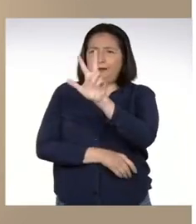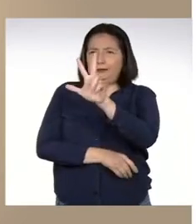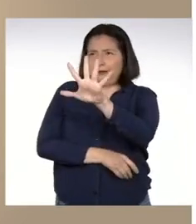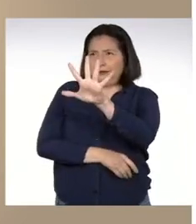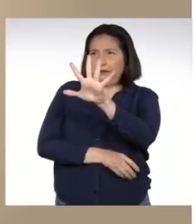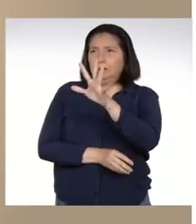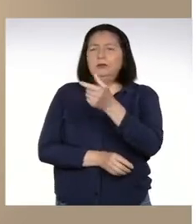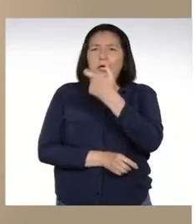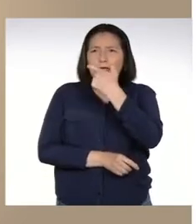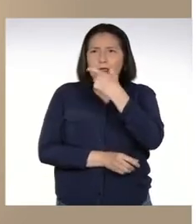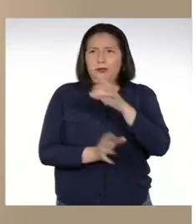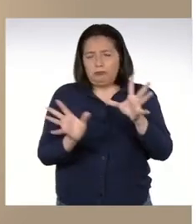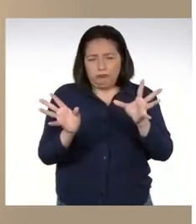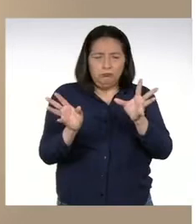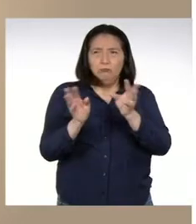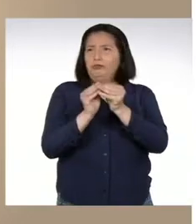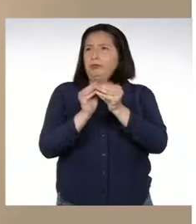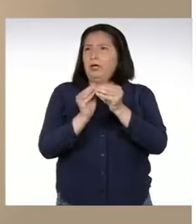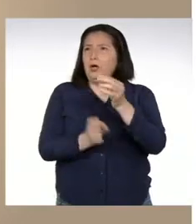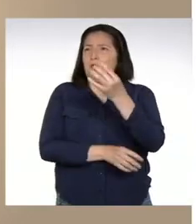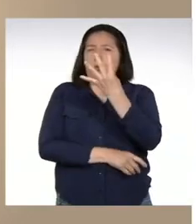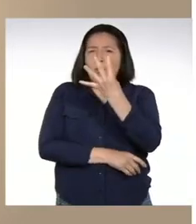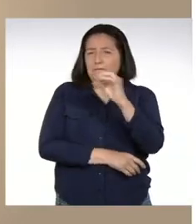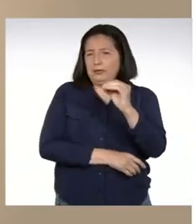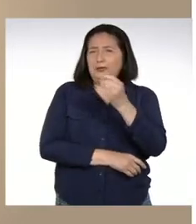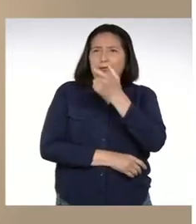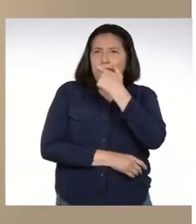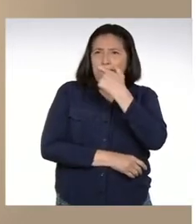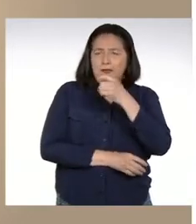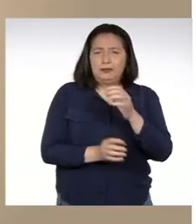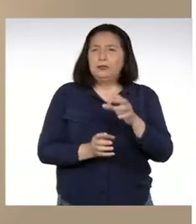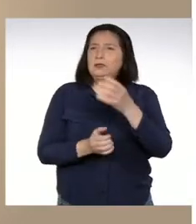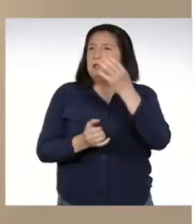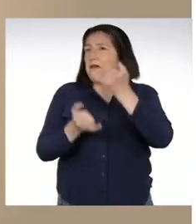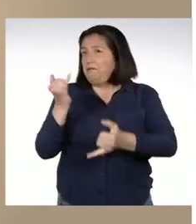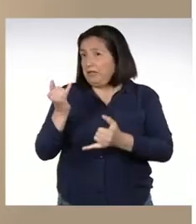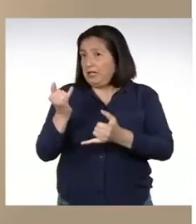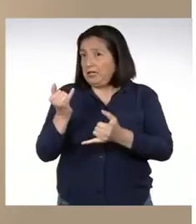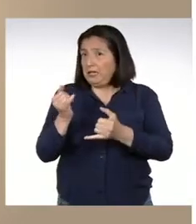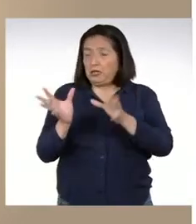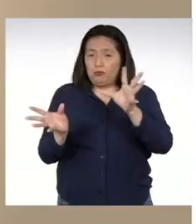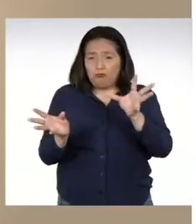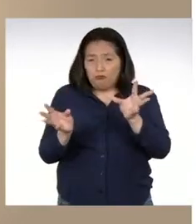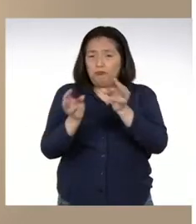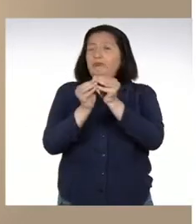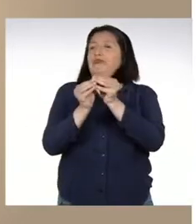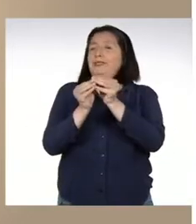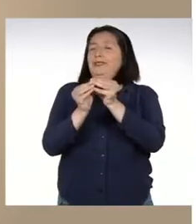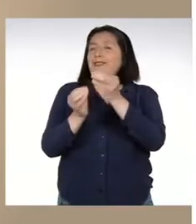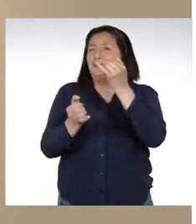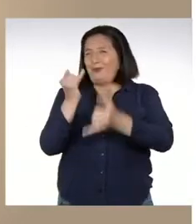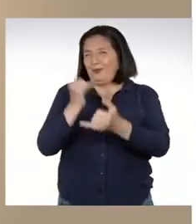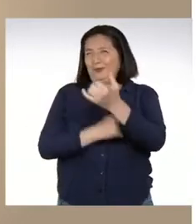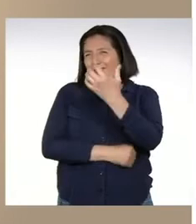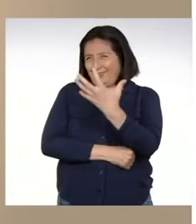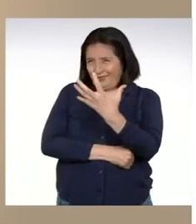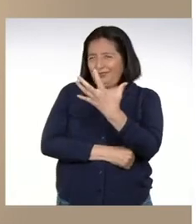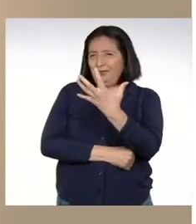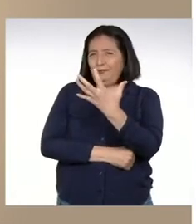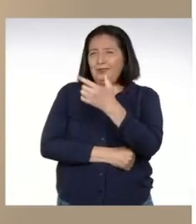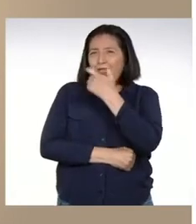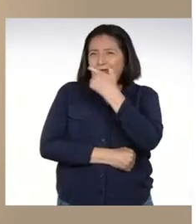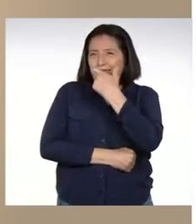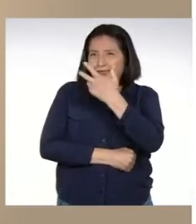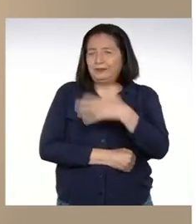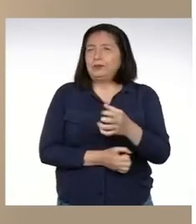35 galletas. 40 galletas. Finalmente, sumaremos las últimas 5